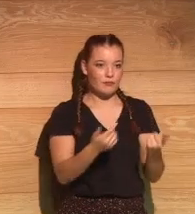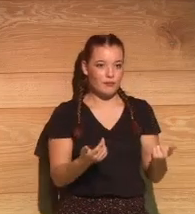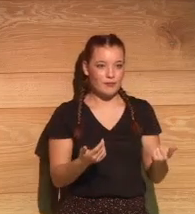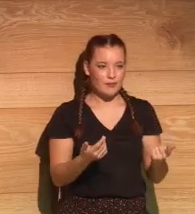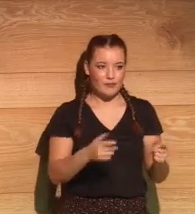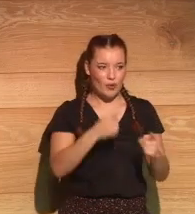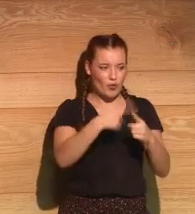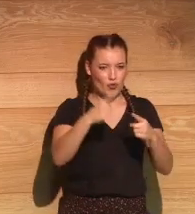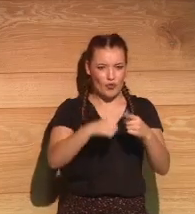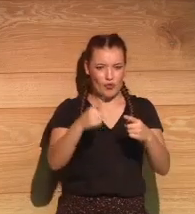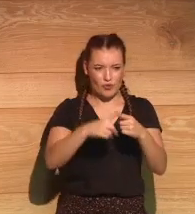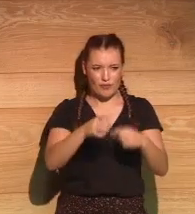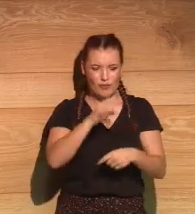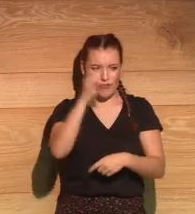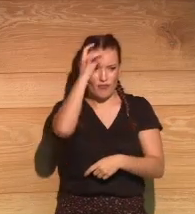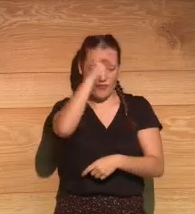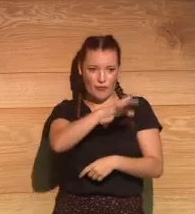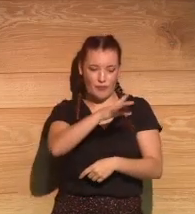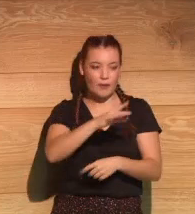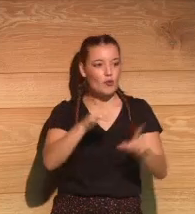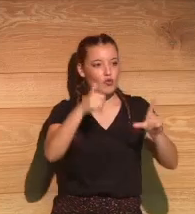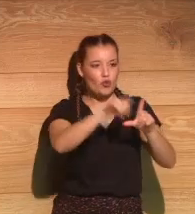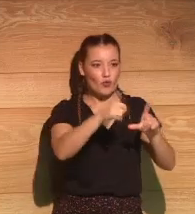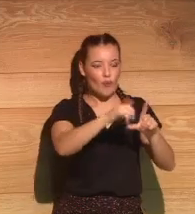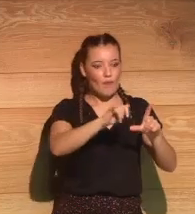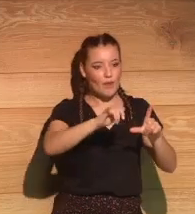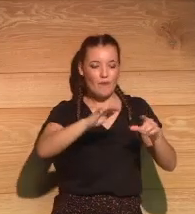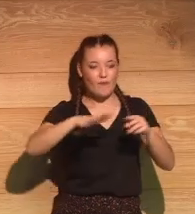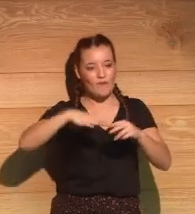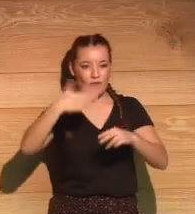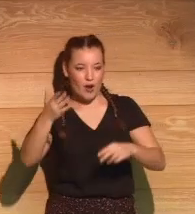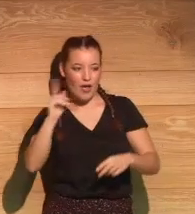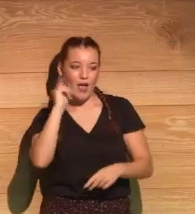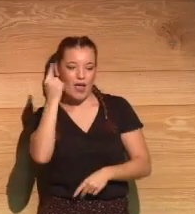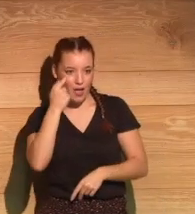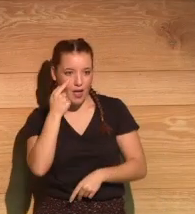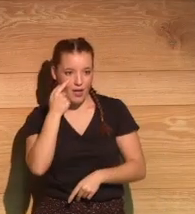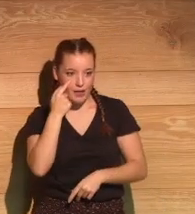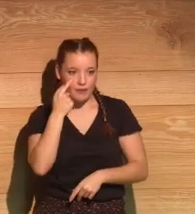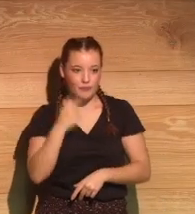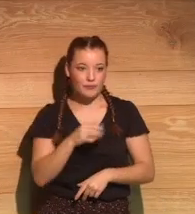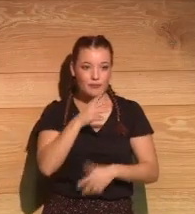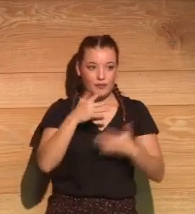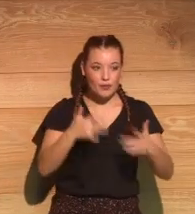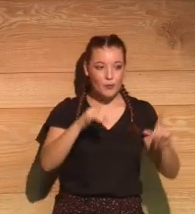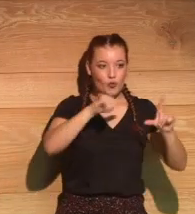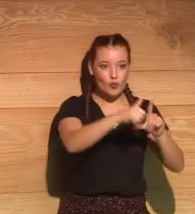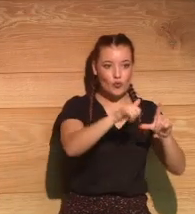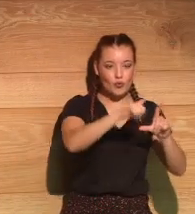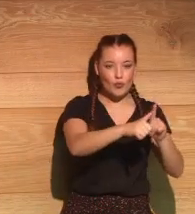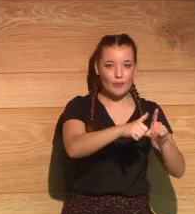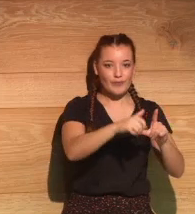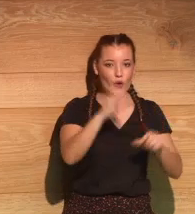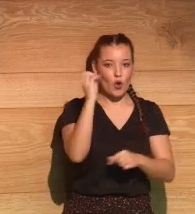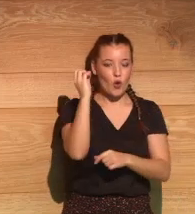unas cosas tremendas, ¿no? Pero también YouTube me sacó de ese hoyo, o sea, te lo digo un poco. Ahora YouTube no para de recomendarme conferencias de la Fundación Juan